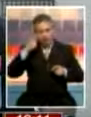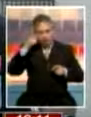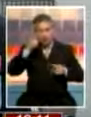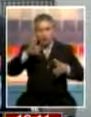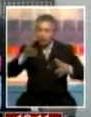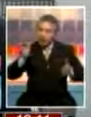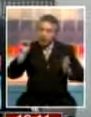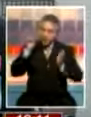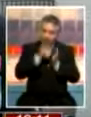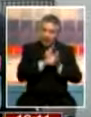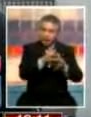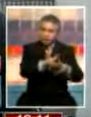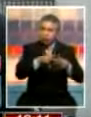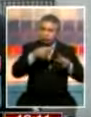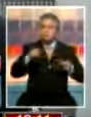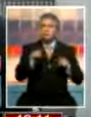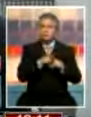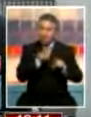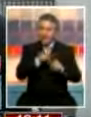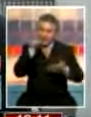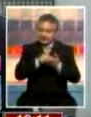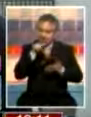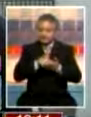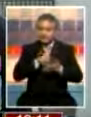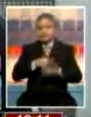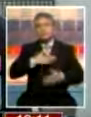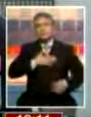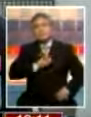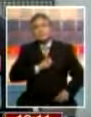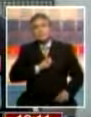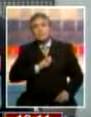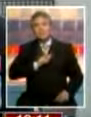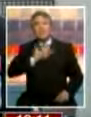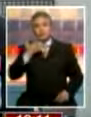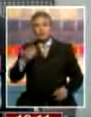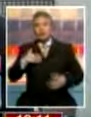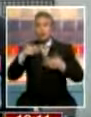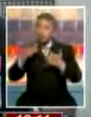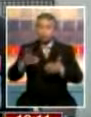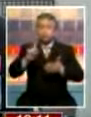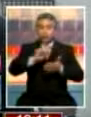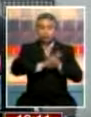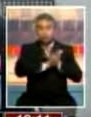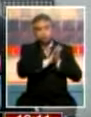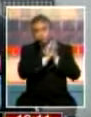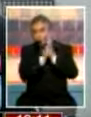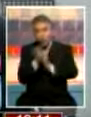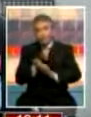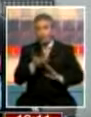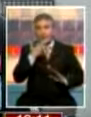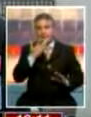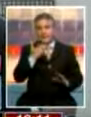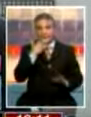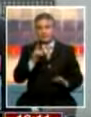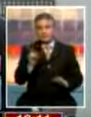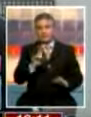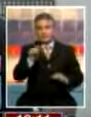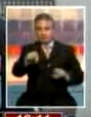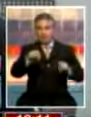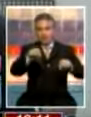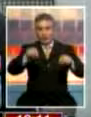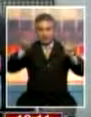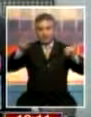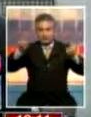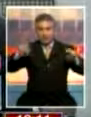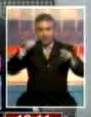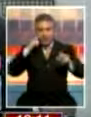como principal inspiración, pero no porque necesariamente todos digan relación con los aspectos que estamos analizando